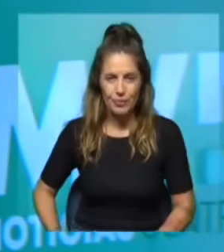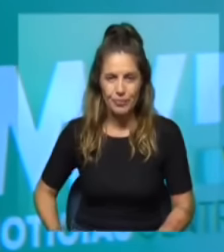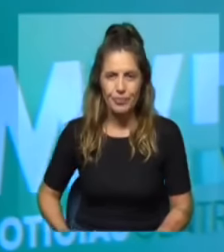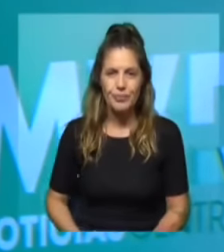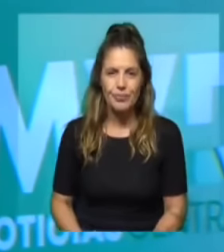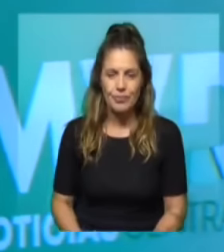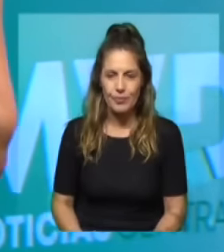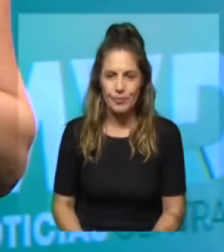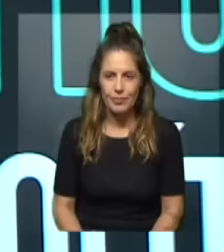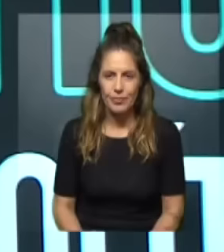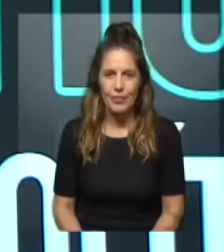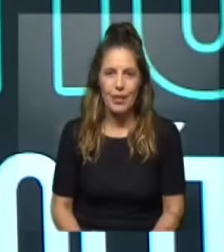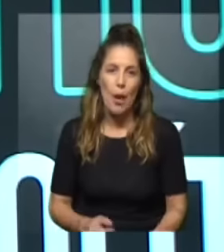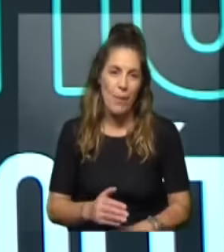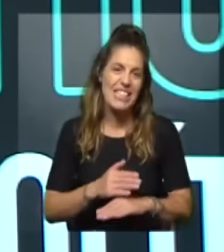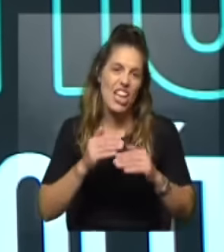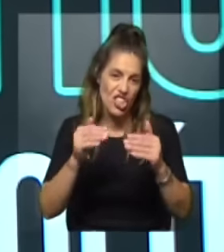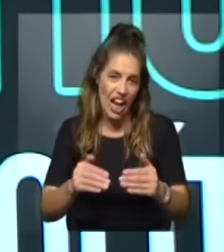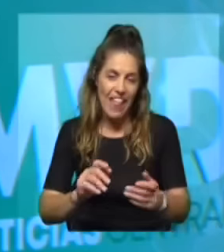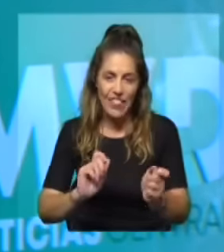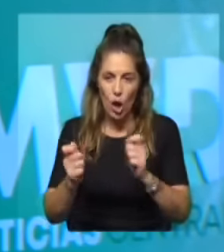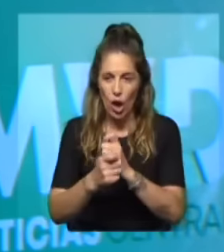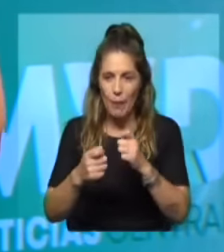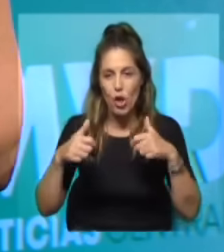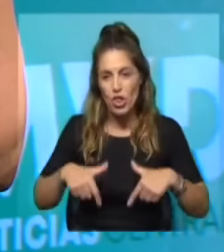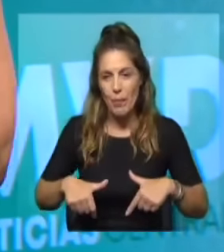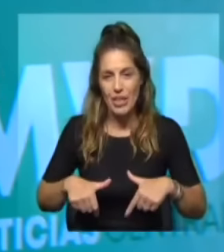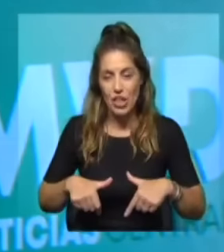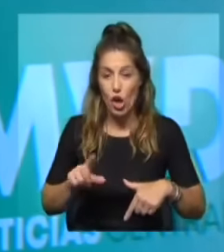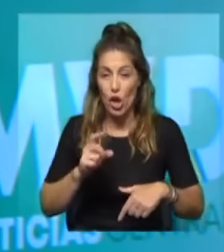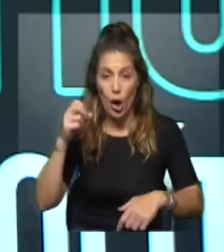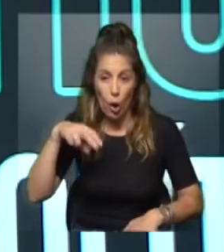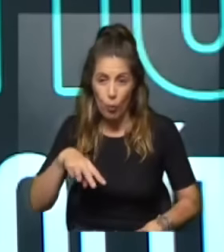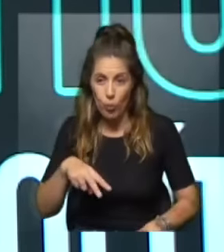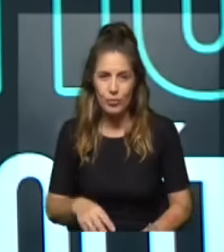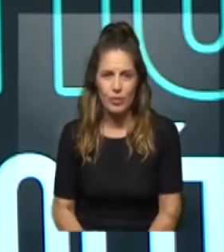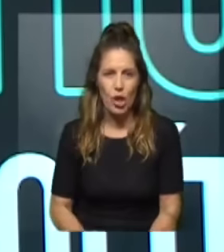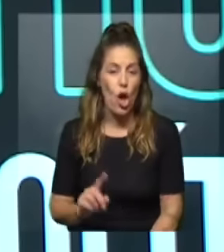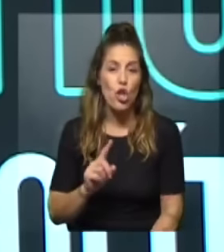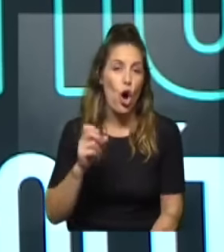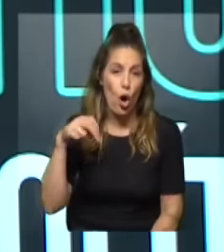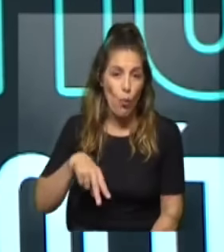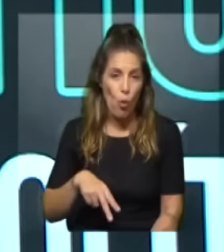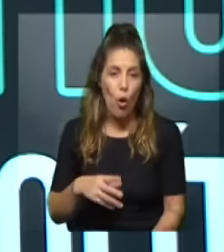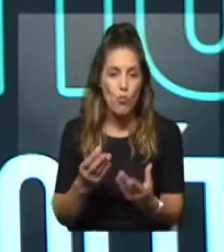hicimos de los cambios de de ministros que tampoco es tan habitual que haya tantos cambios no bueno no no es habitual que haya tantos cambios Sí en esta época